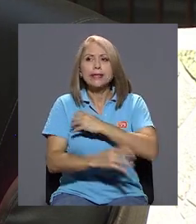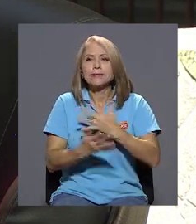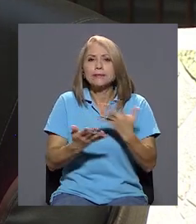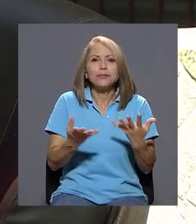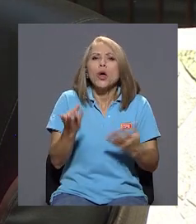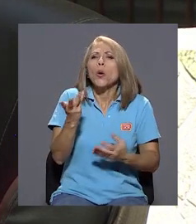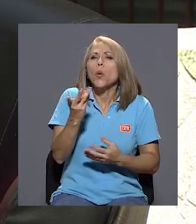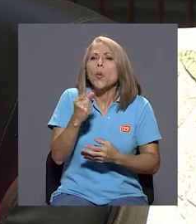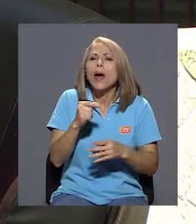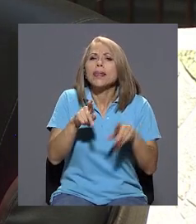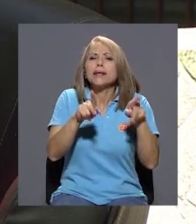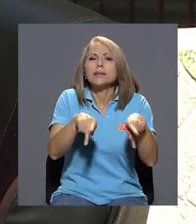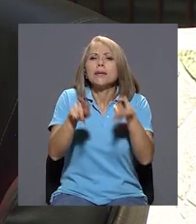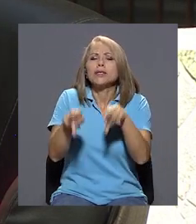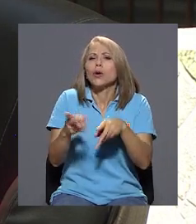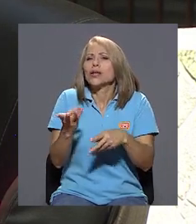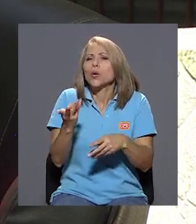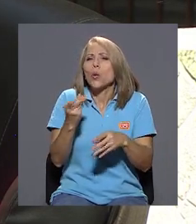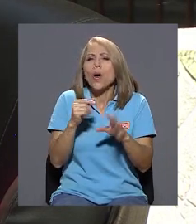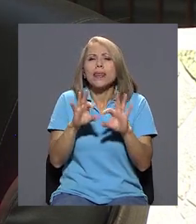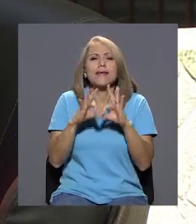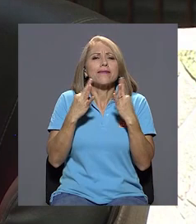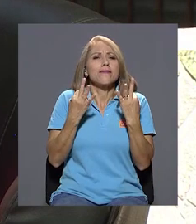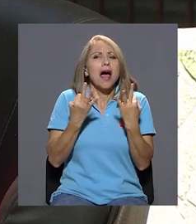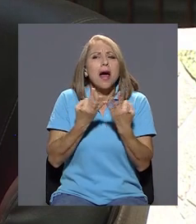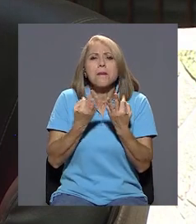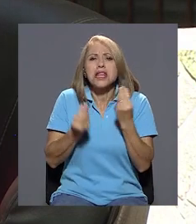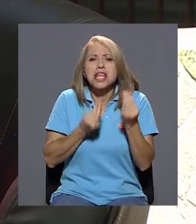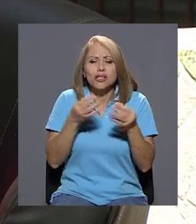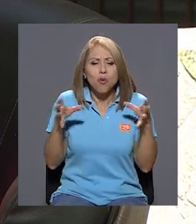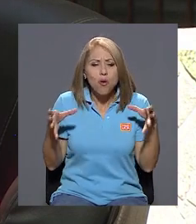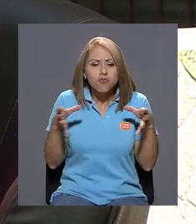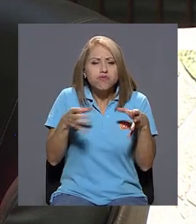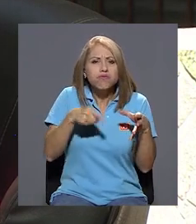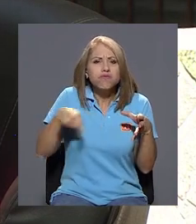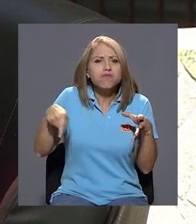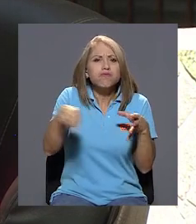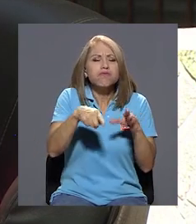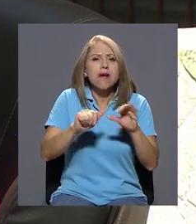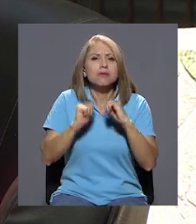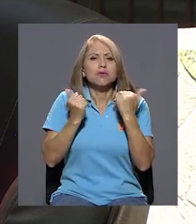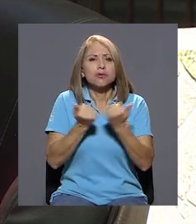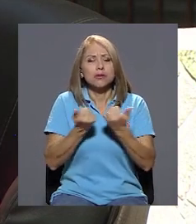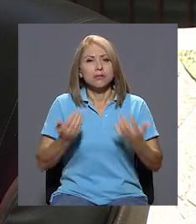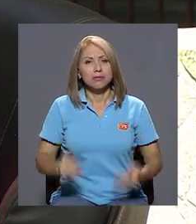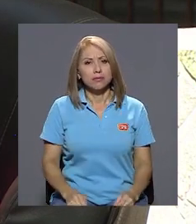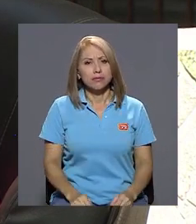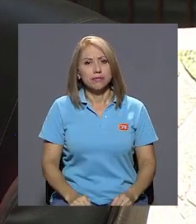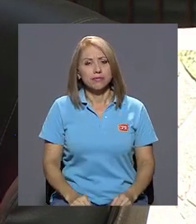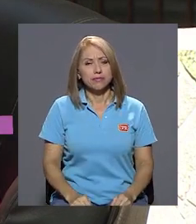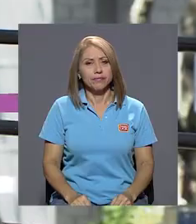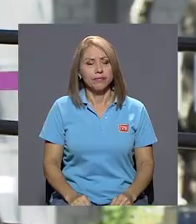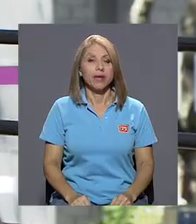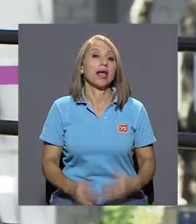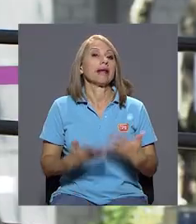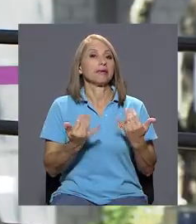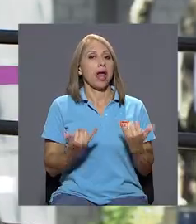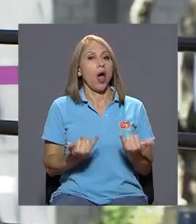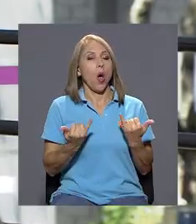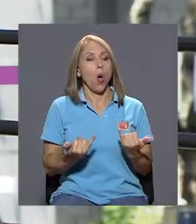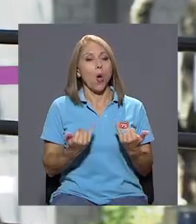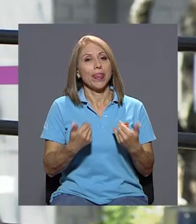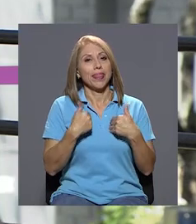¿tienen cuántas personas o cuántas familias, no sé, ¿verdad? Han conformado o conforman en este momento la asociación.